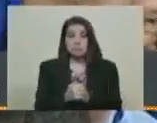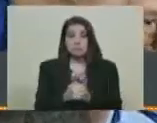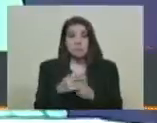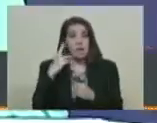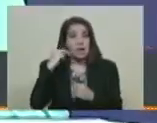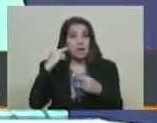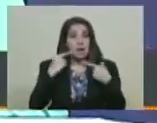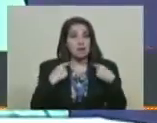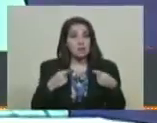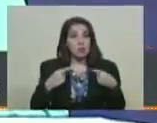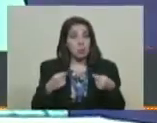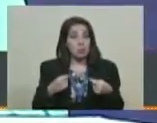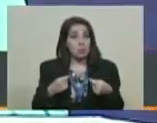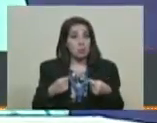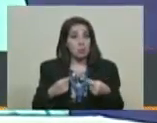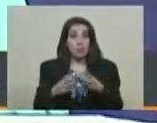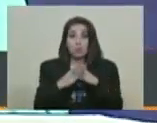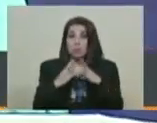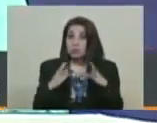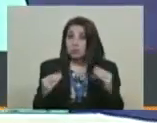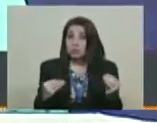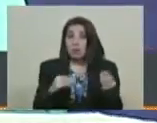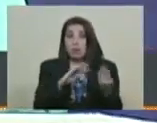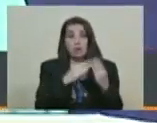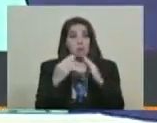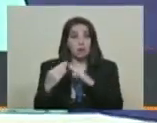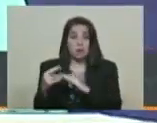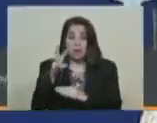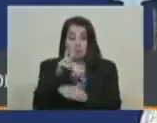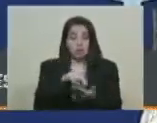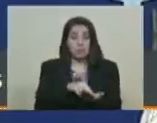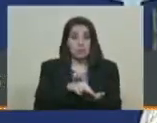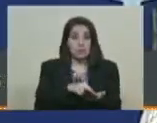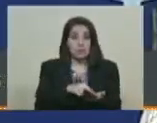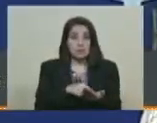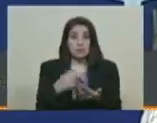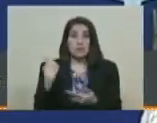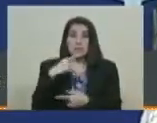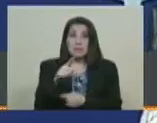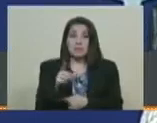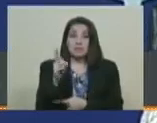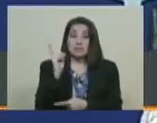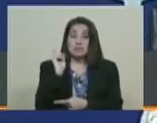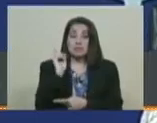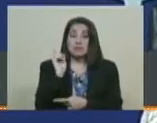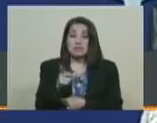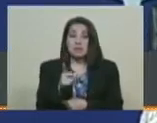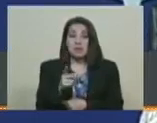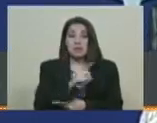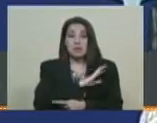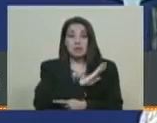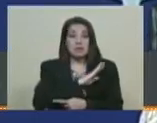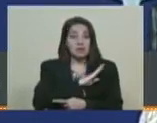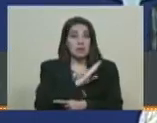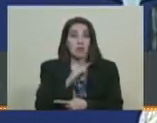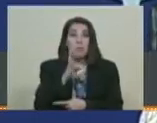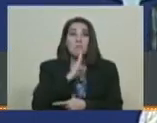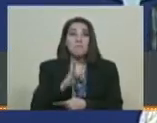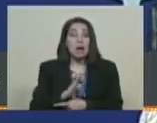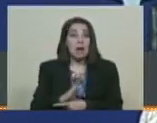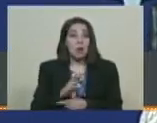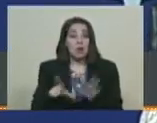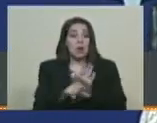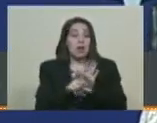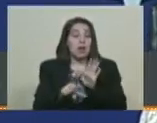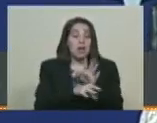Aristóbulo, todas las comunas, las 2000, deben tener su banco comunal, con la ley del banco